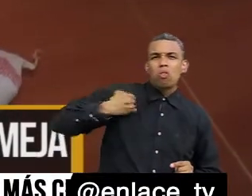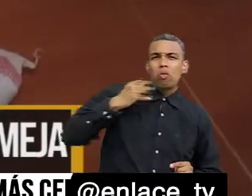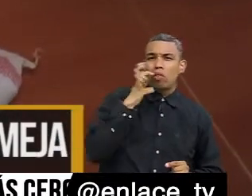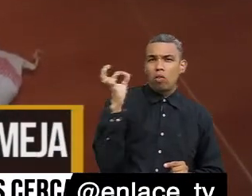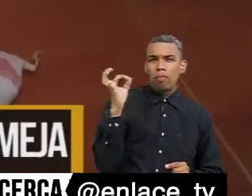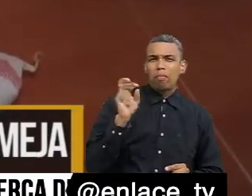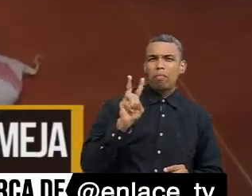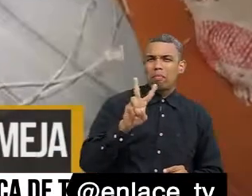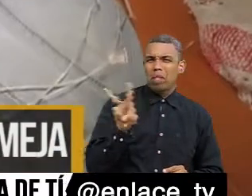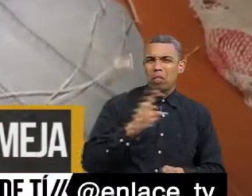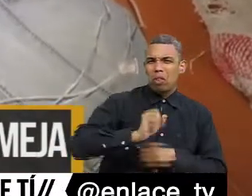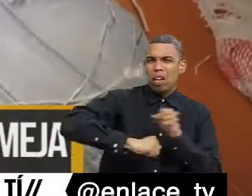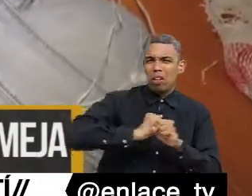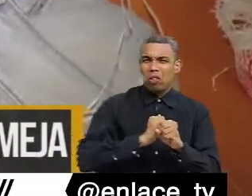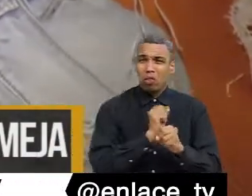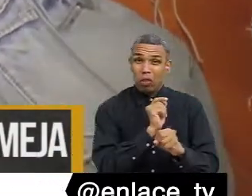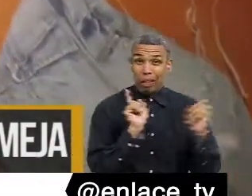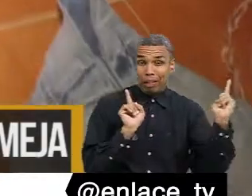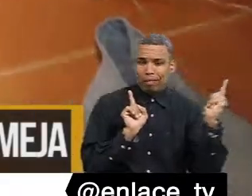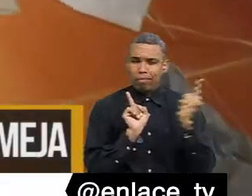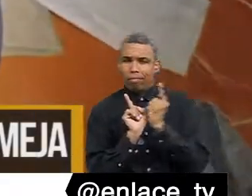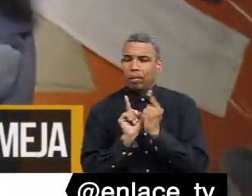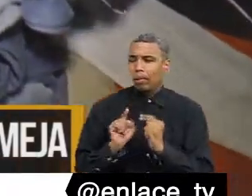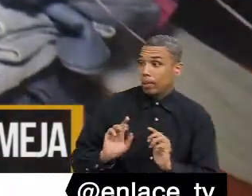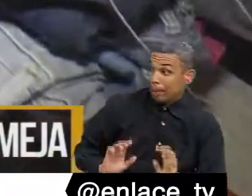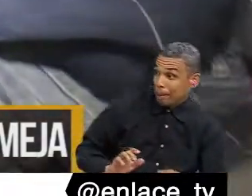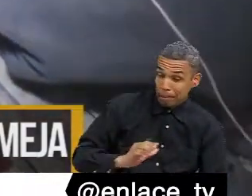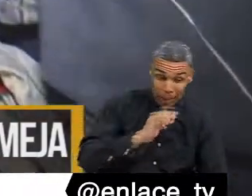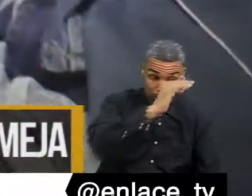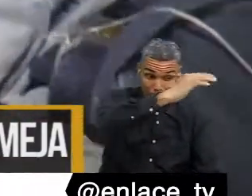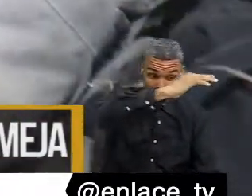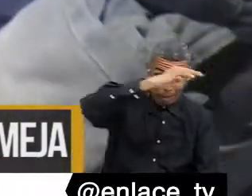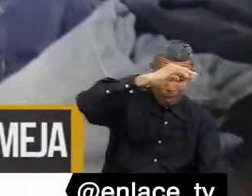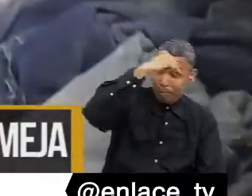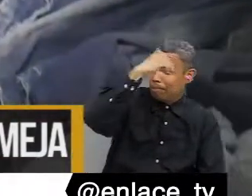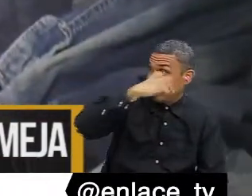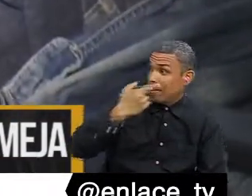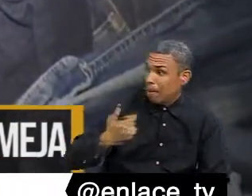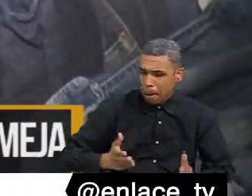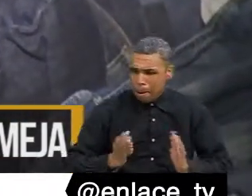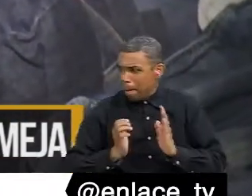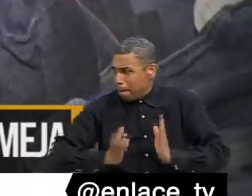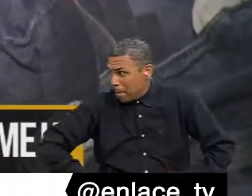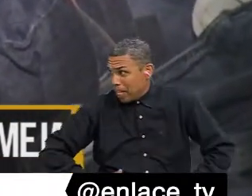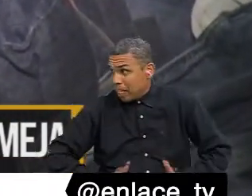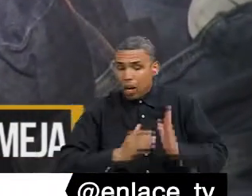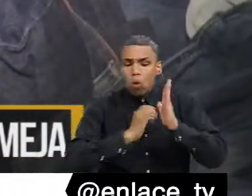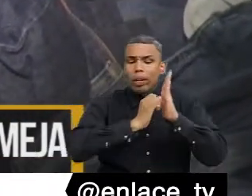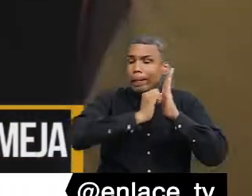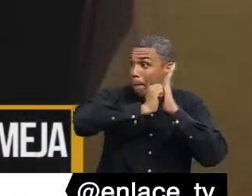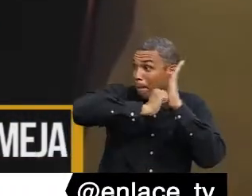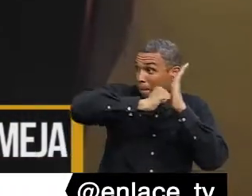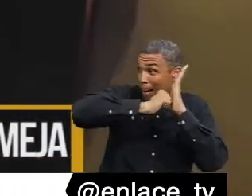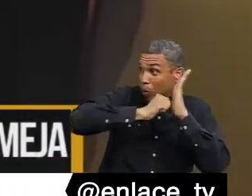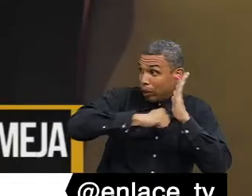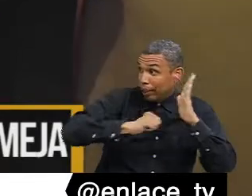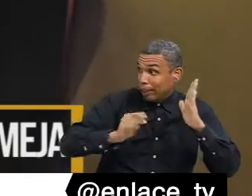una vez aquí este saco de ellos demuestran